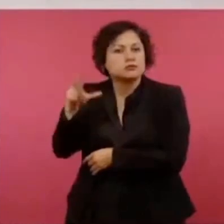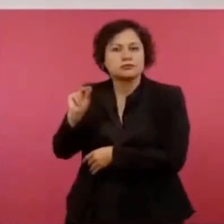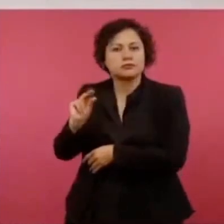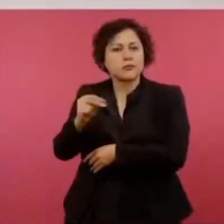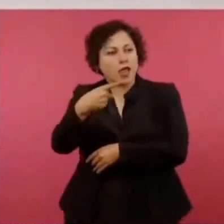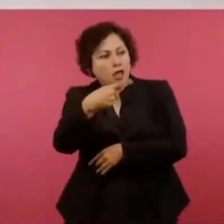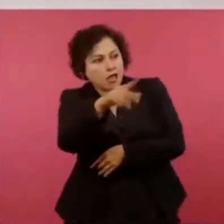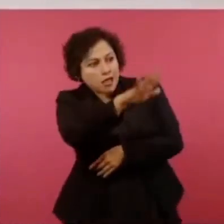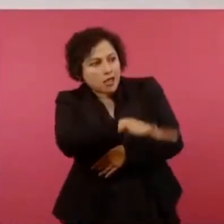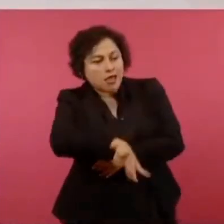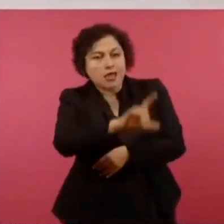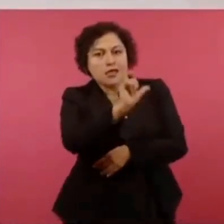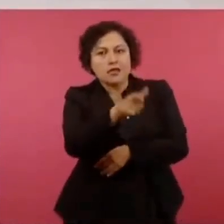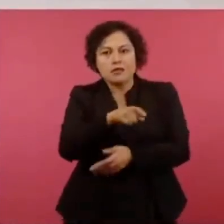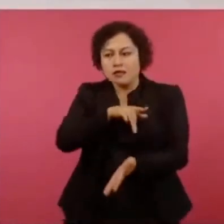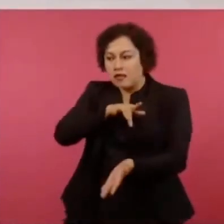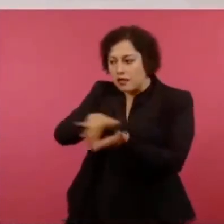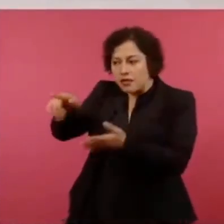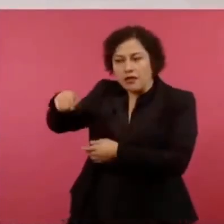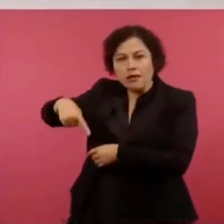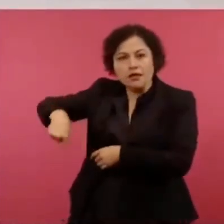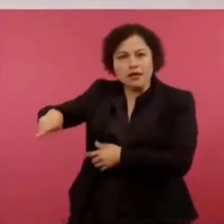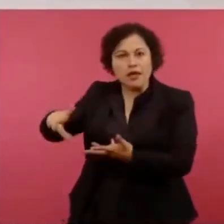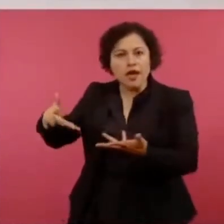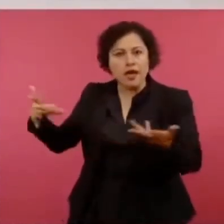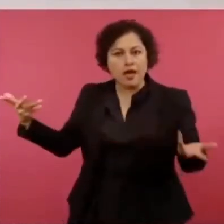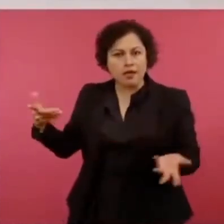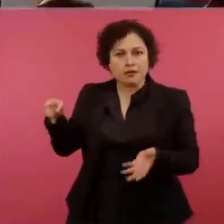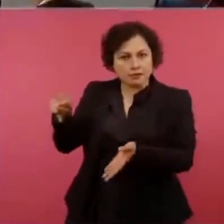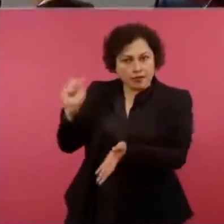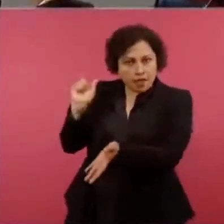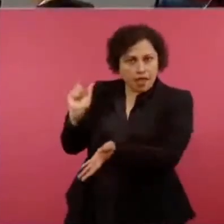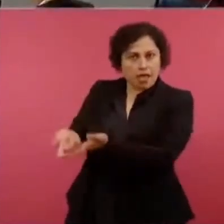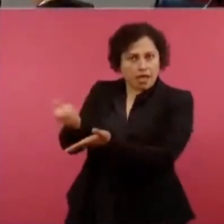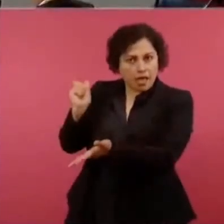Y en vez de defender al pueblo,